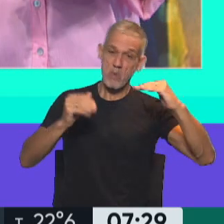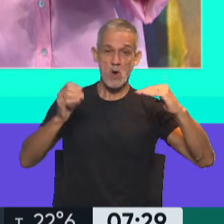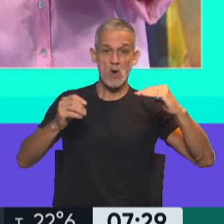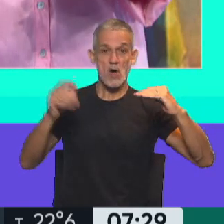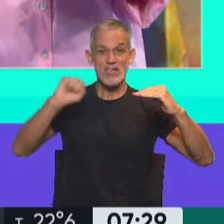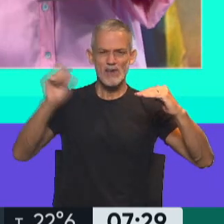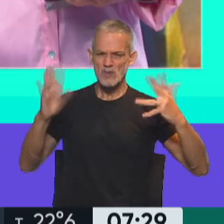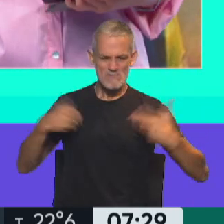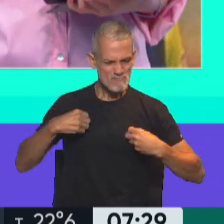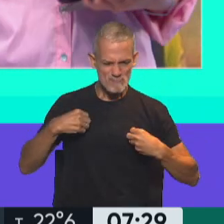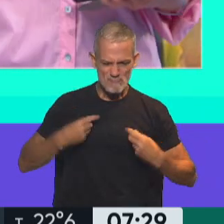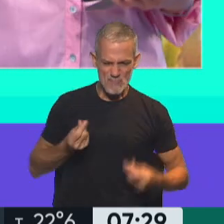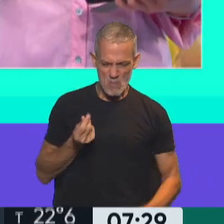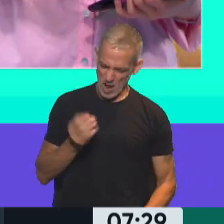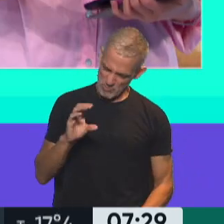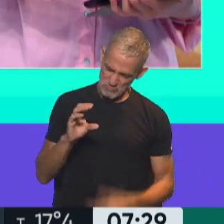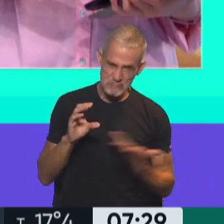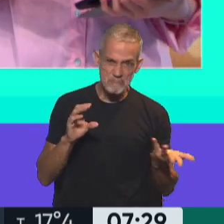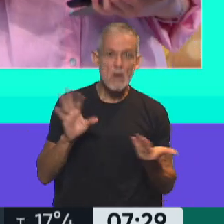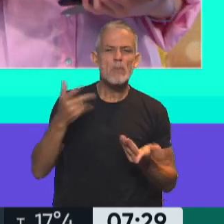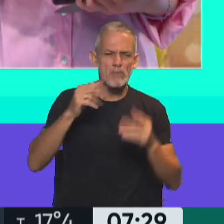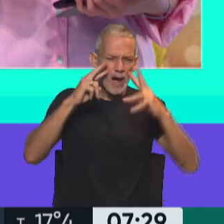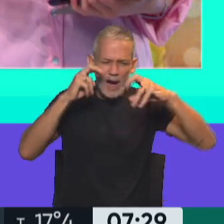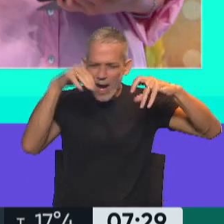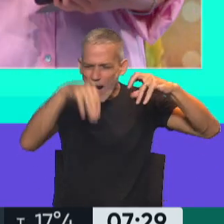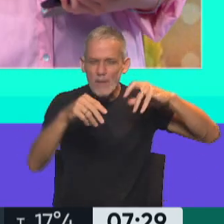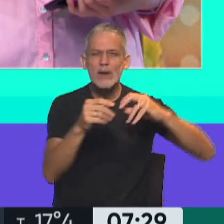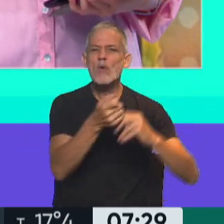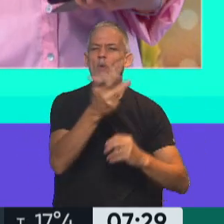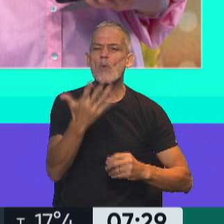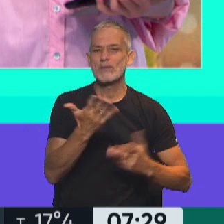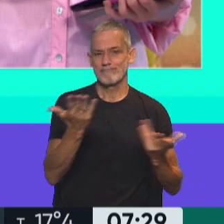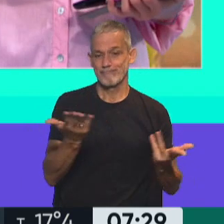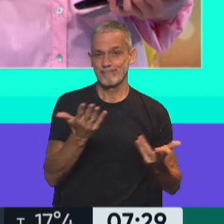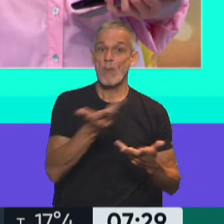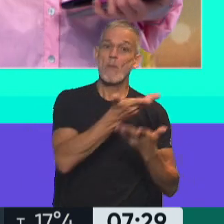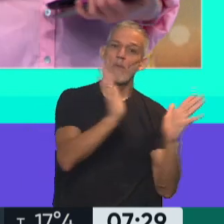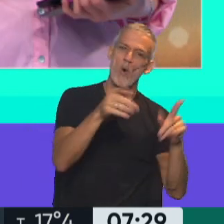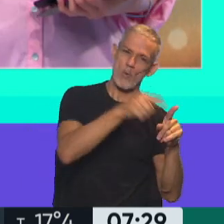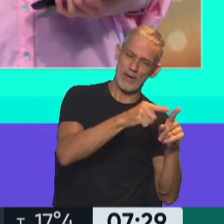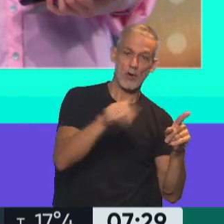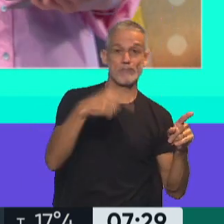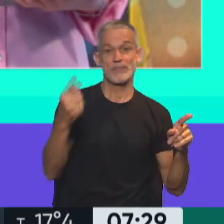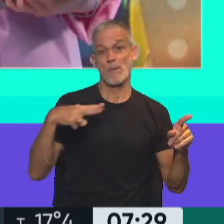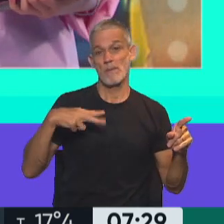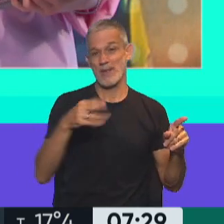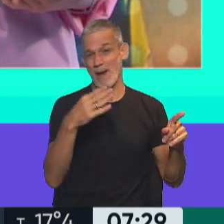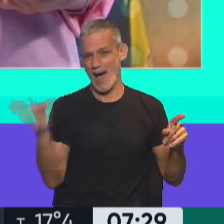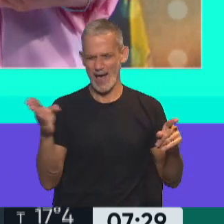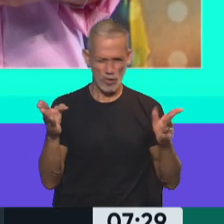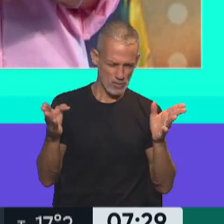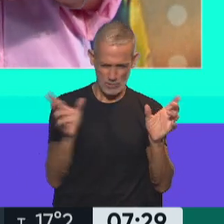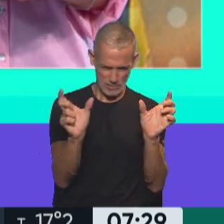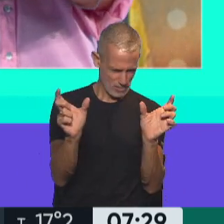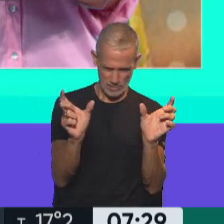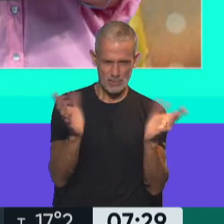no lo sentí tanto? Bueno, porque cuando te metes adentro de ese número, tenés sector público por un lado, sector privado por otro,